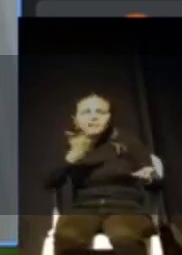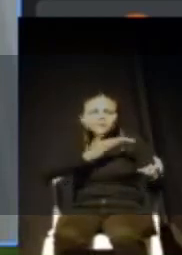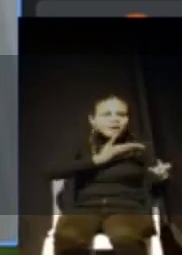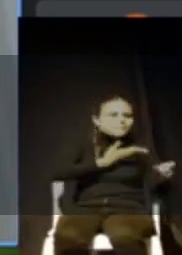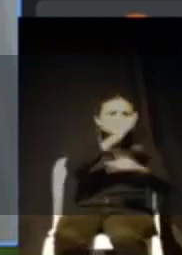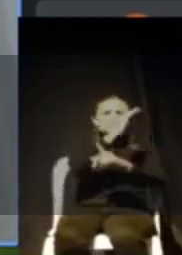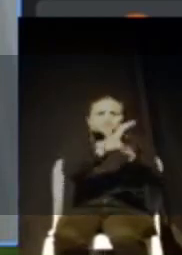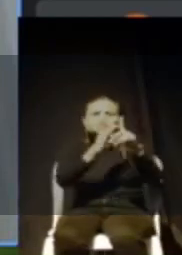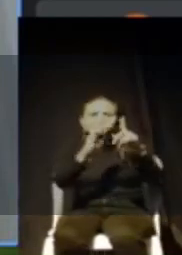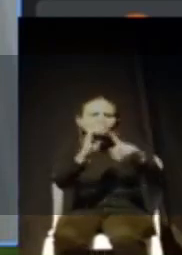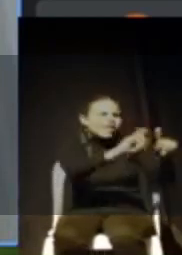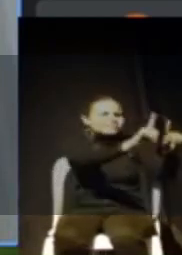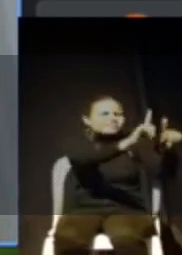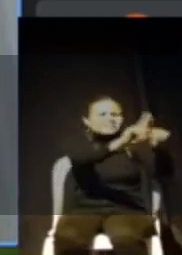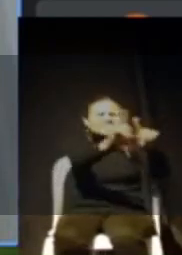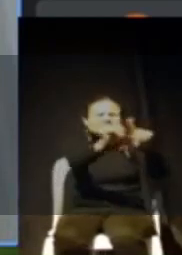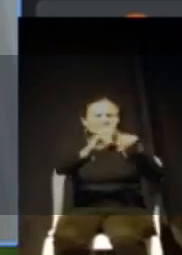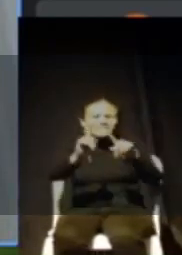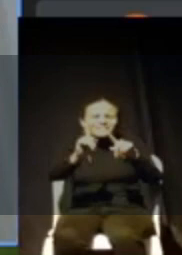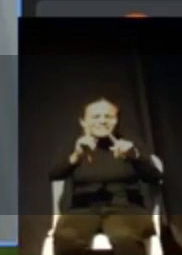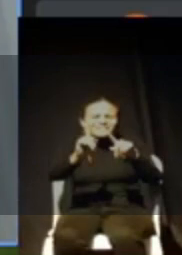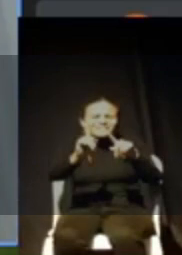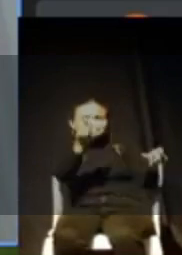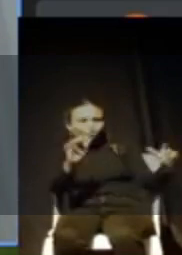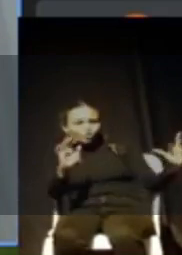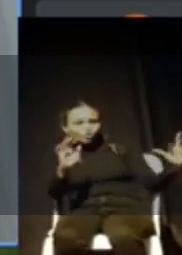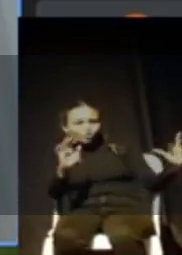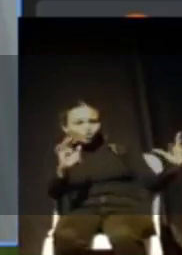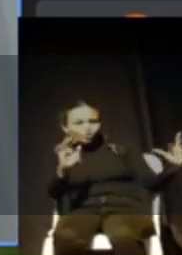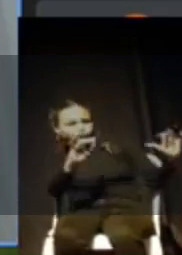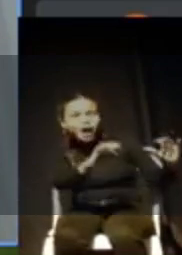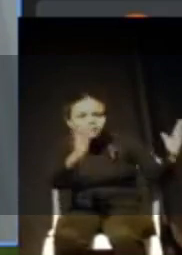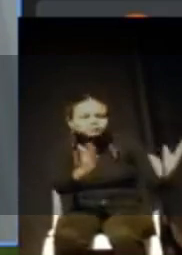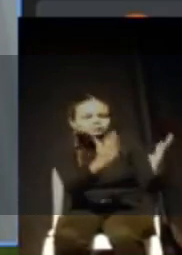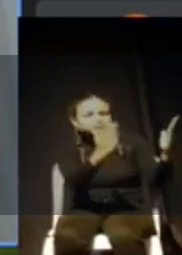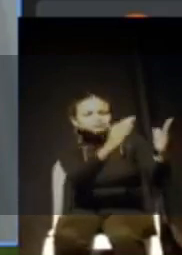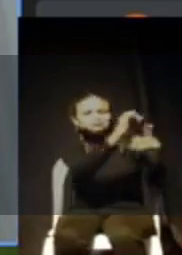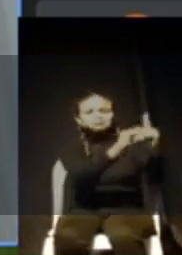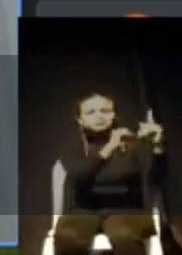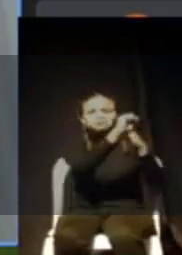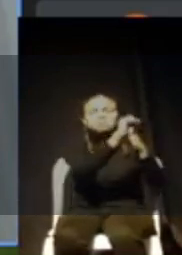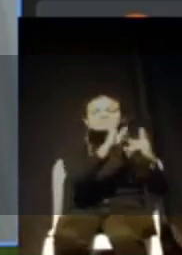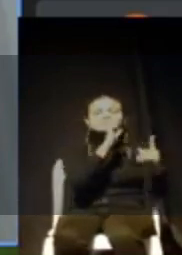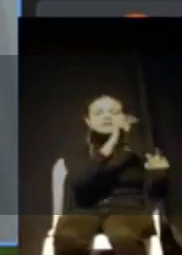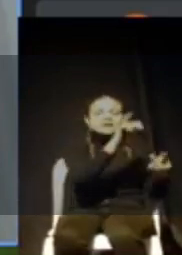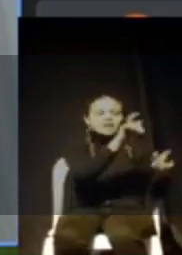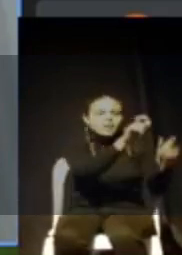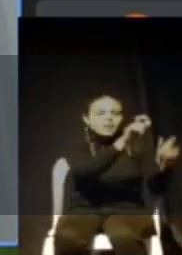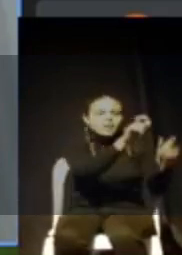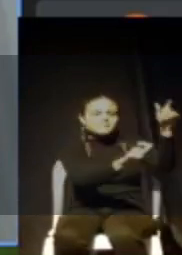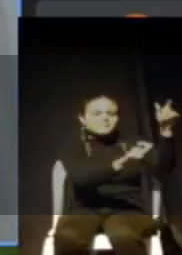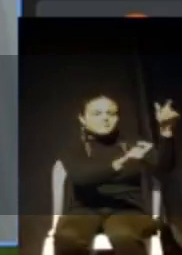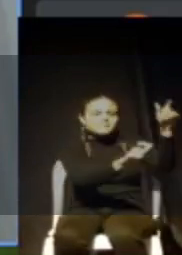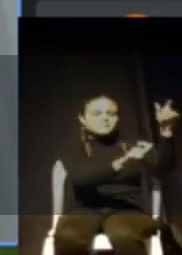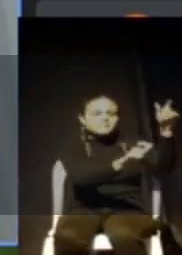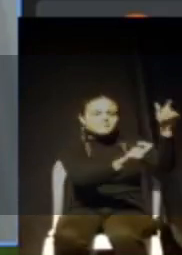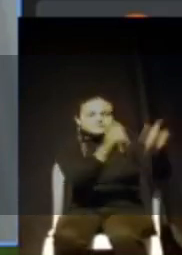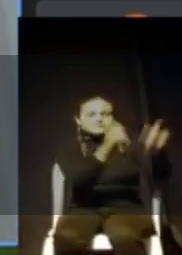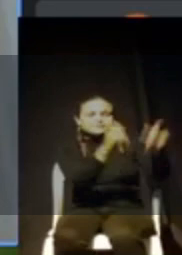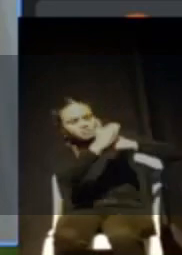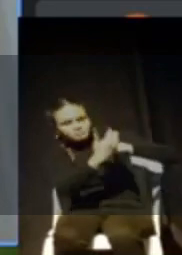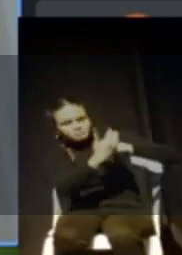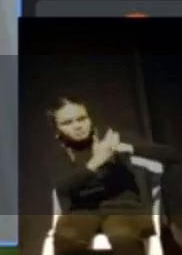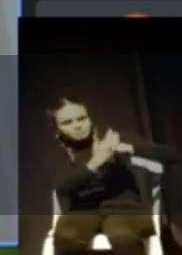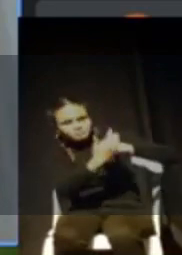los agentes de gestión social y comunitaria que impulsan el crecimiento de las sociedades afro en el Pacífico. Desde esta perspectiva,